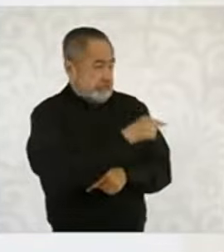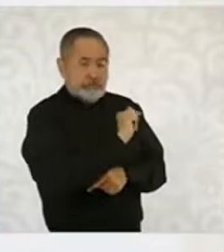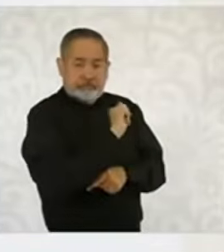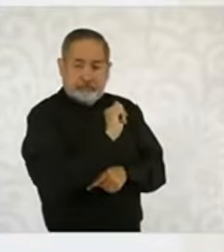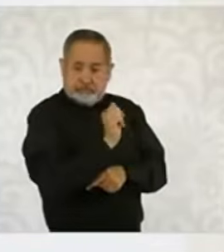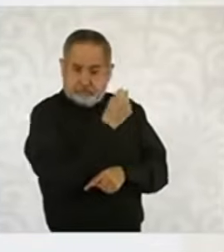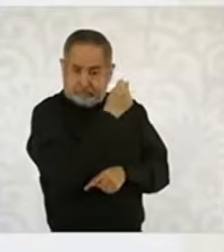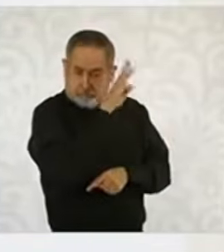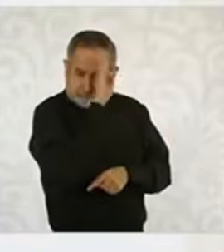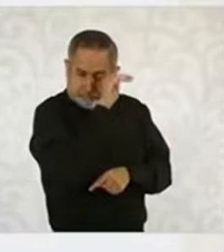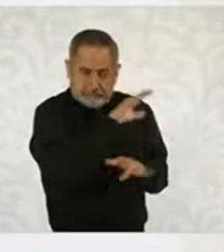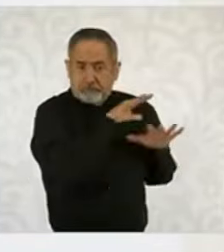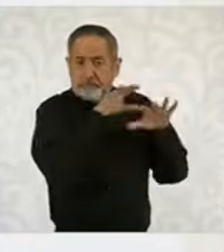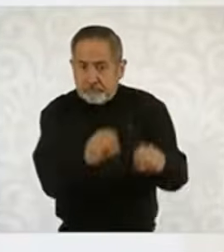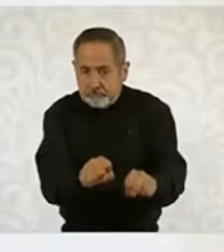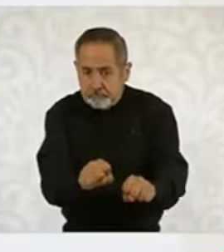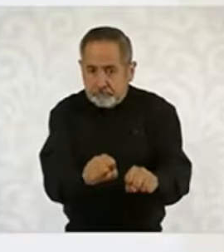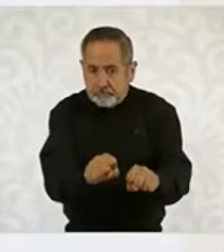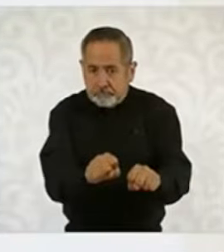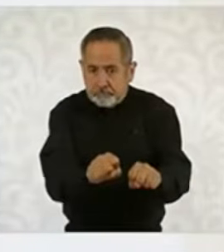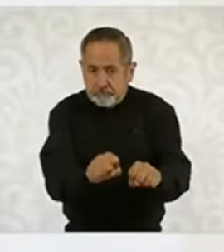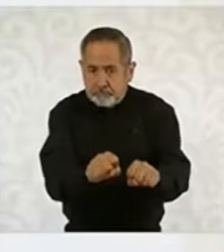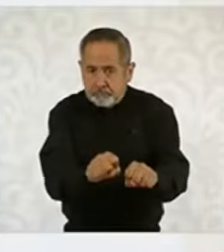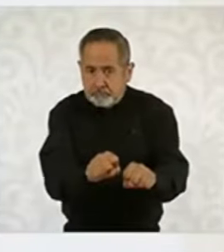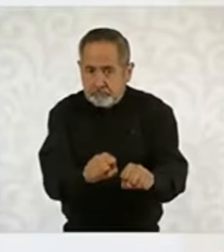Politécnico Nacional,